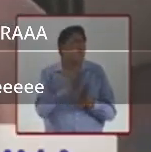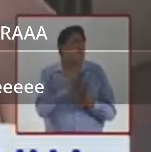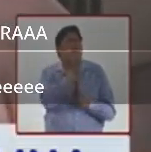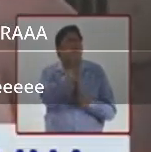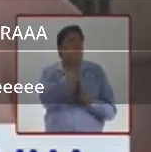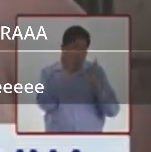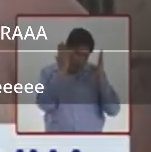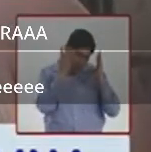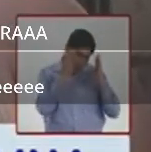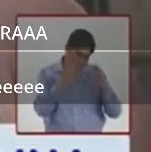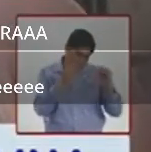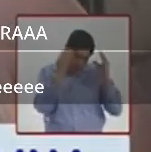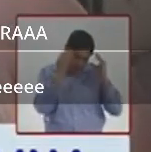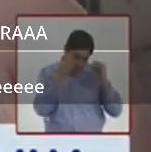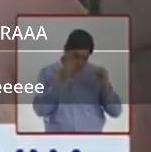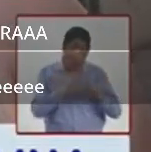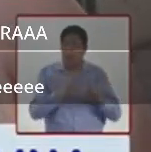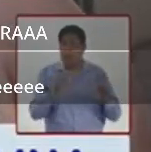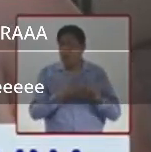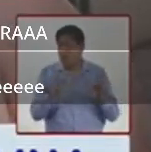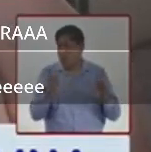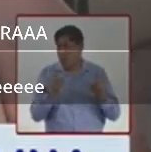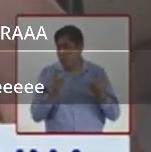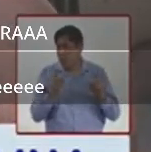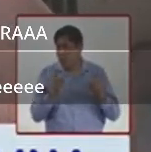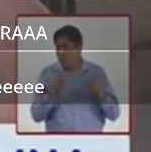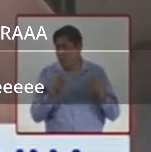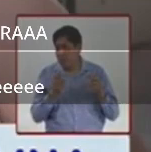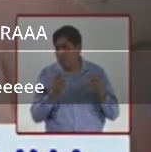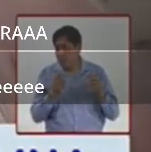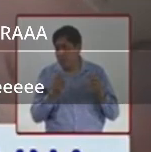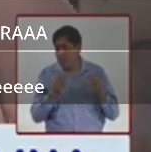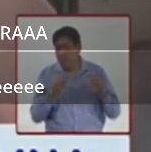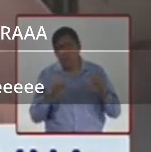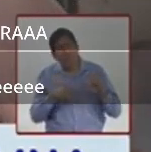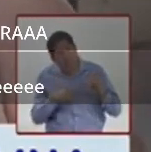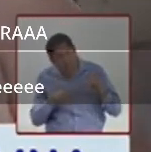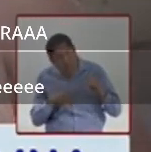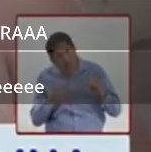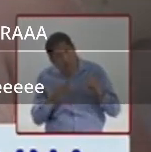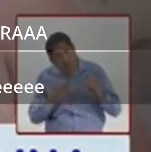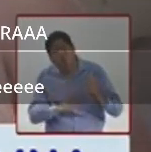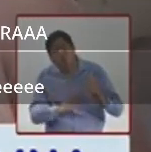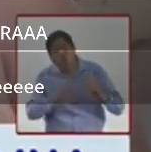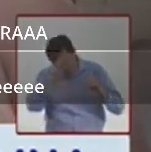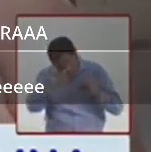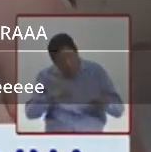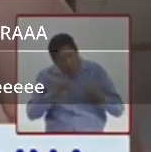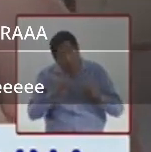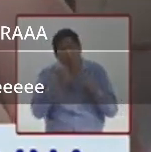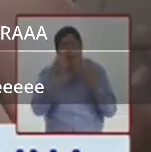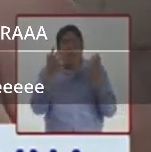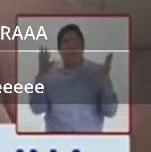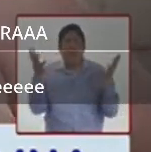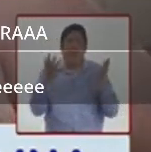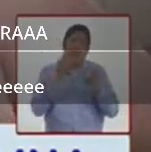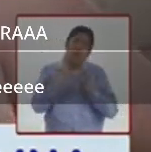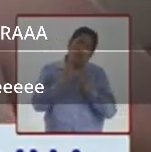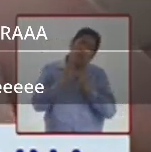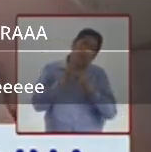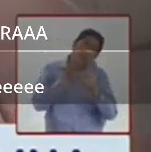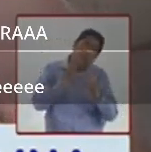poderles enseñar, pero de manera tal que que ellos puedan abrirse también y contar